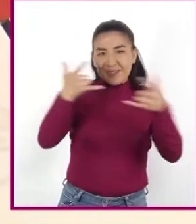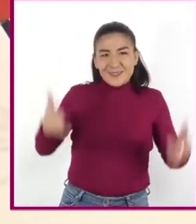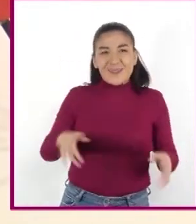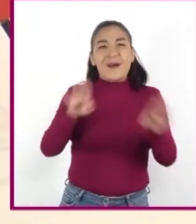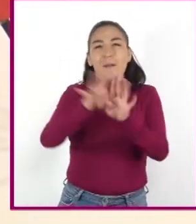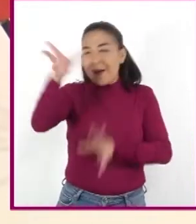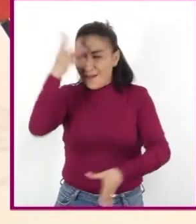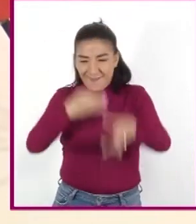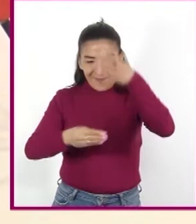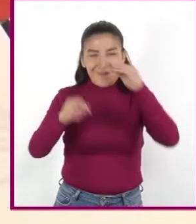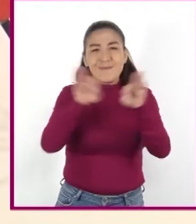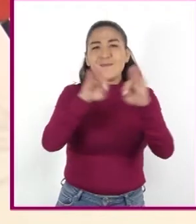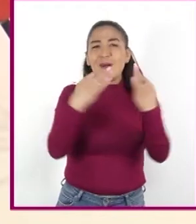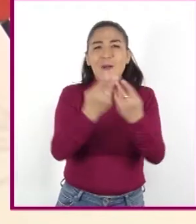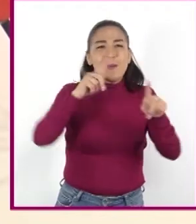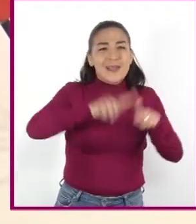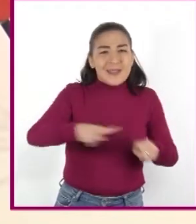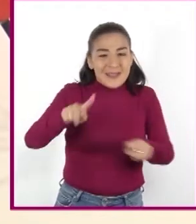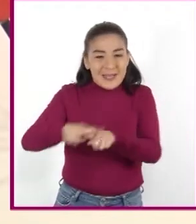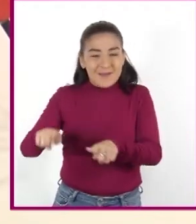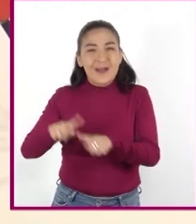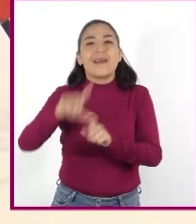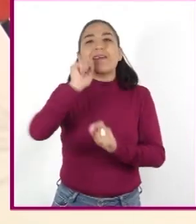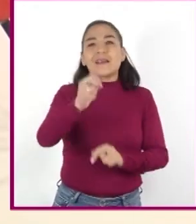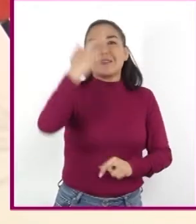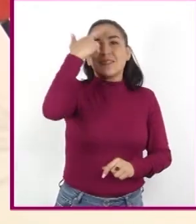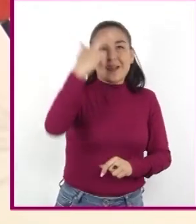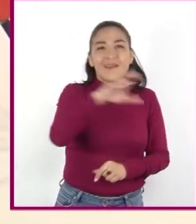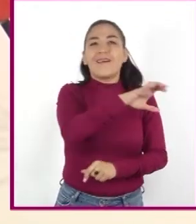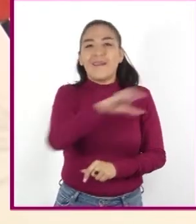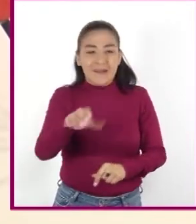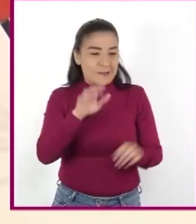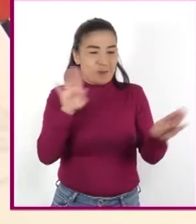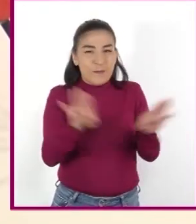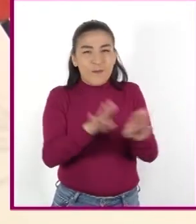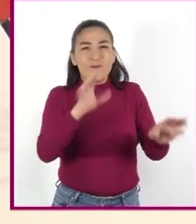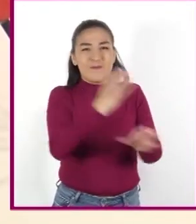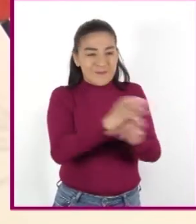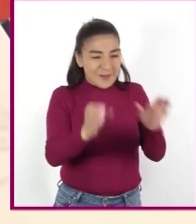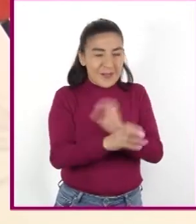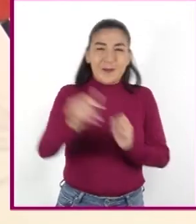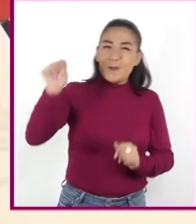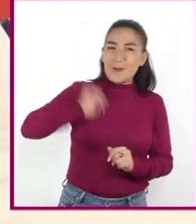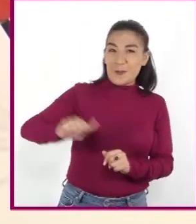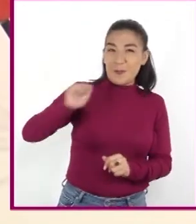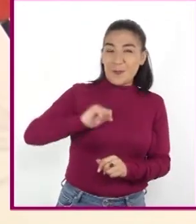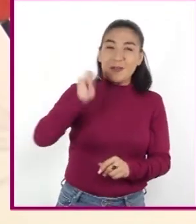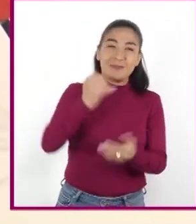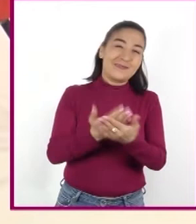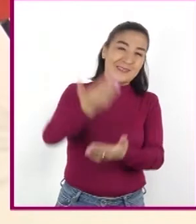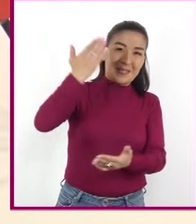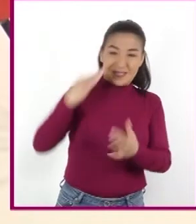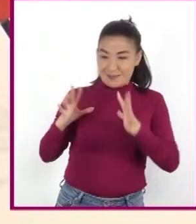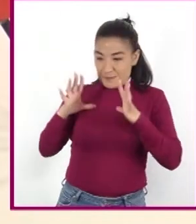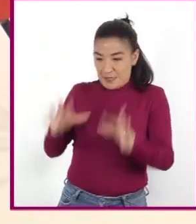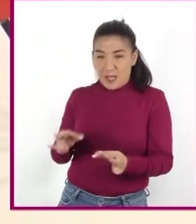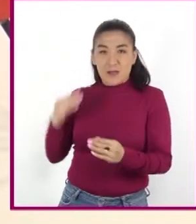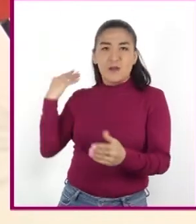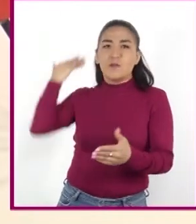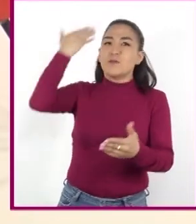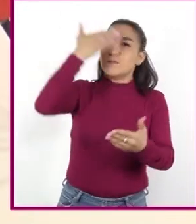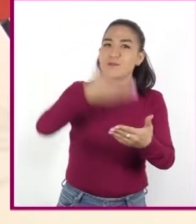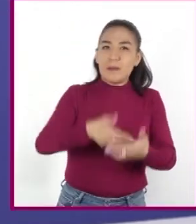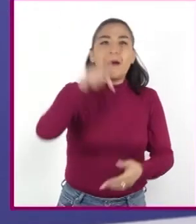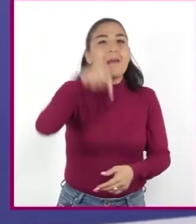formas, incluyendo el reconocimiento de objetos de uso cotidiano que surgieron en el pasado, pero que siguen vigentes